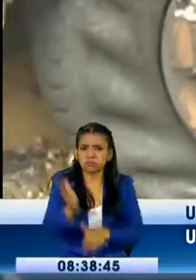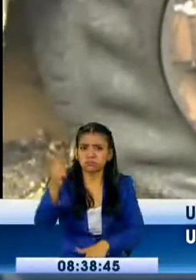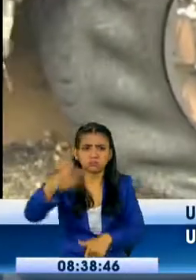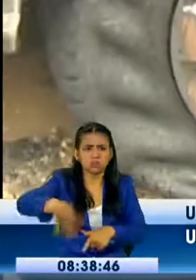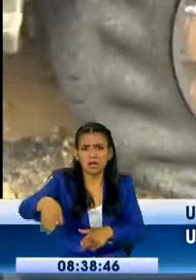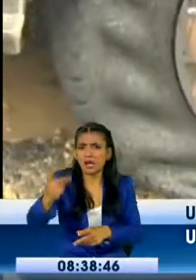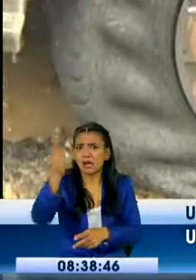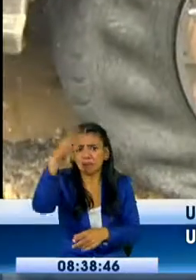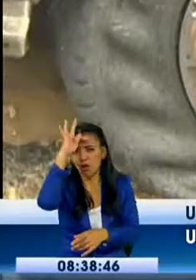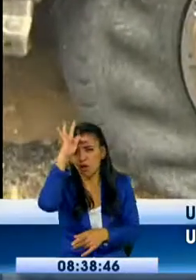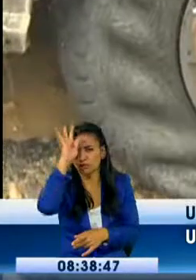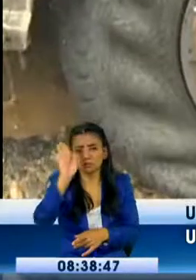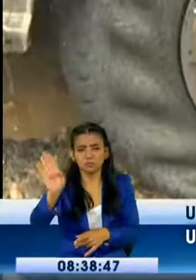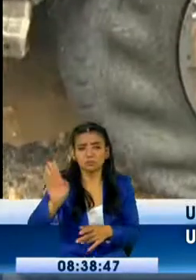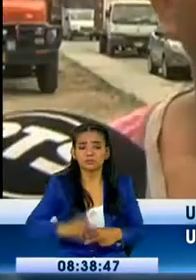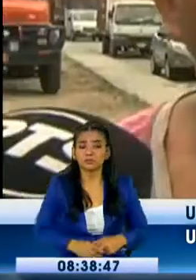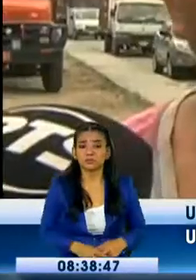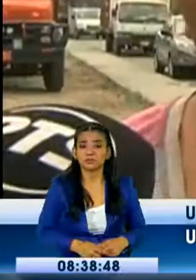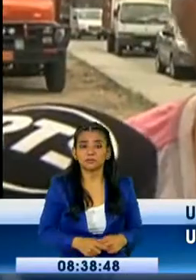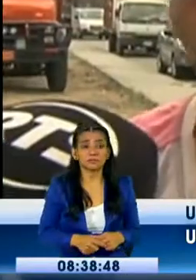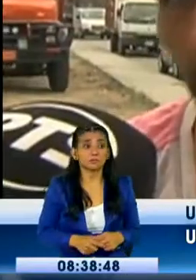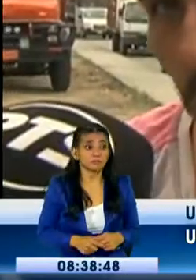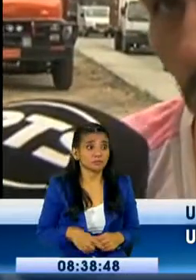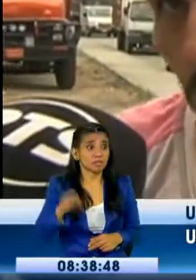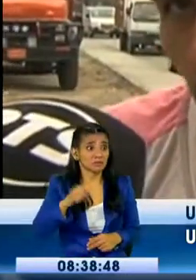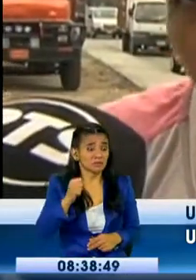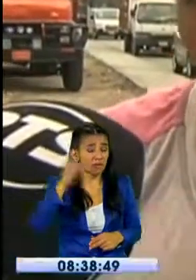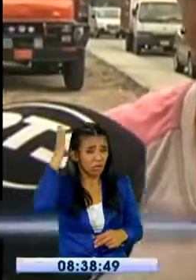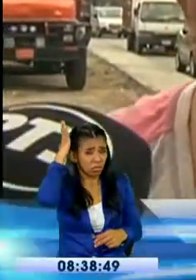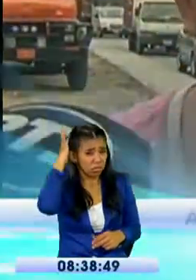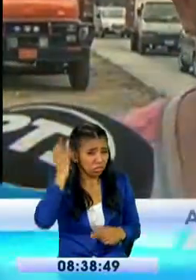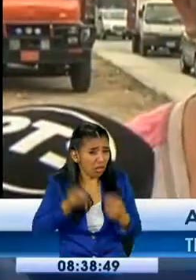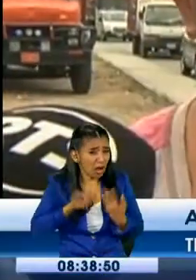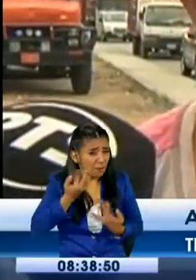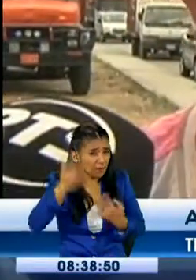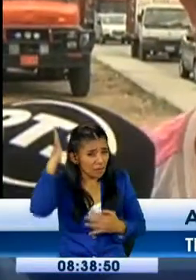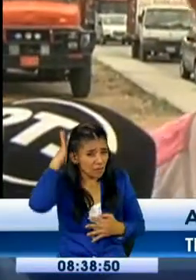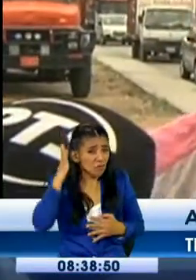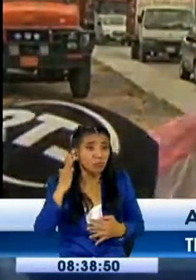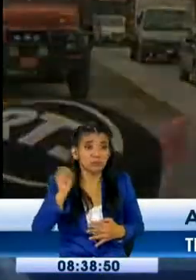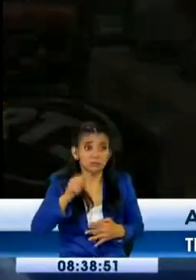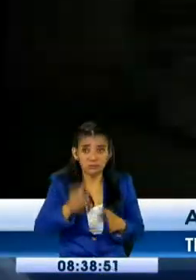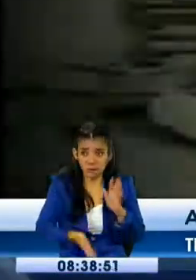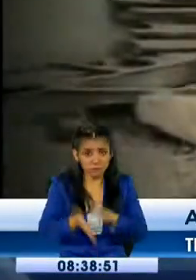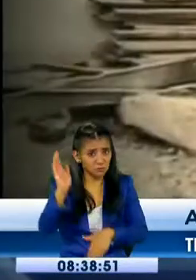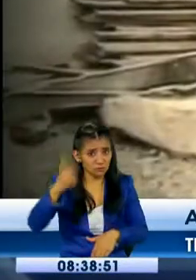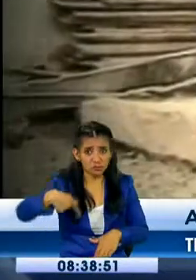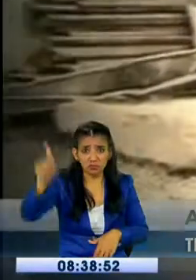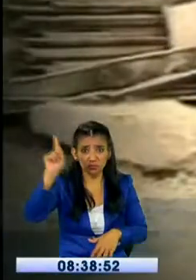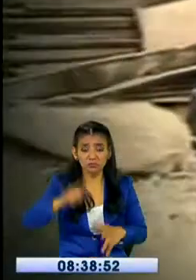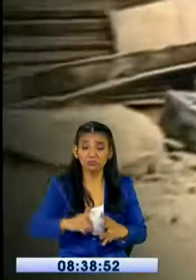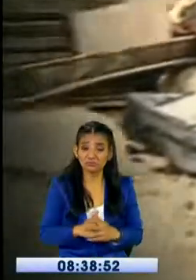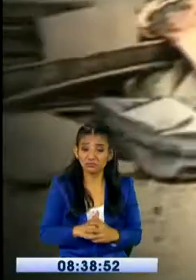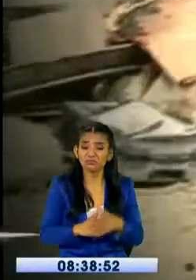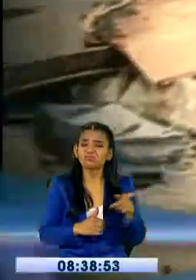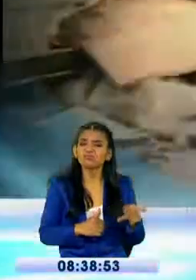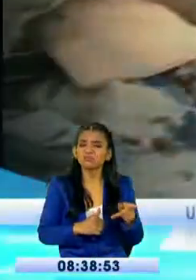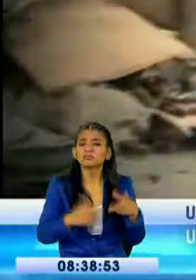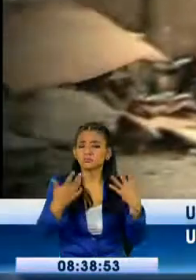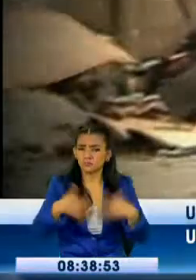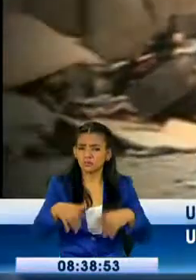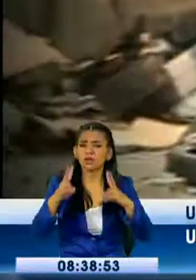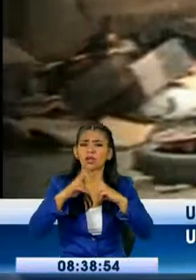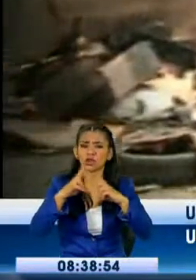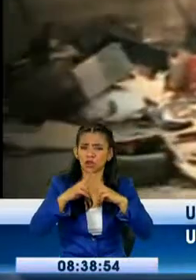inmediatamente a una casa de salud. Sí, uno salió quemadito, todo por detrás, salió incendiado para allá se lo llevaron. El afectado era conocido en el